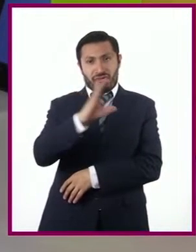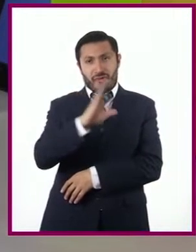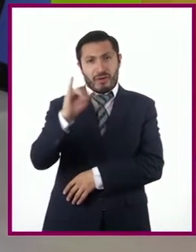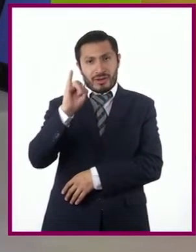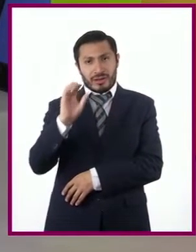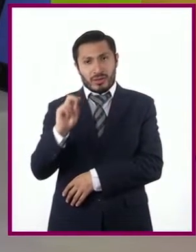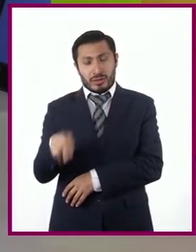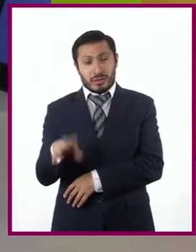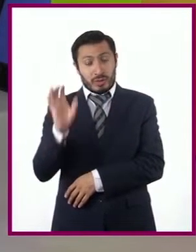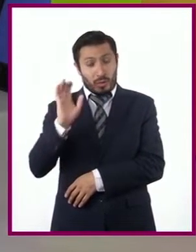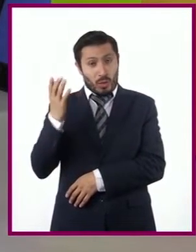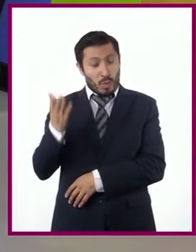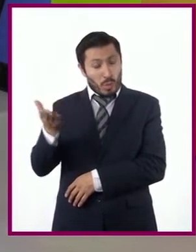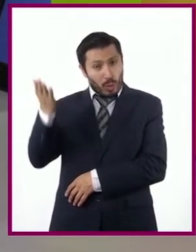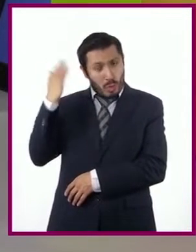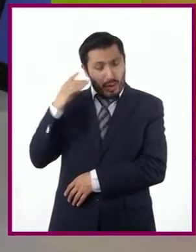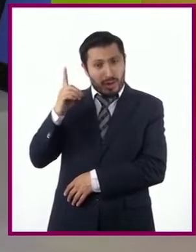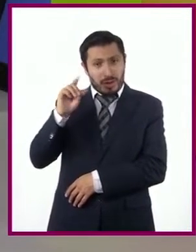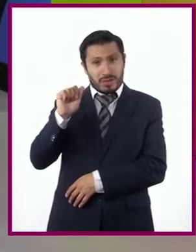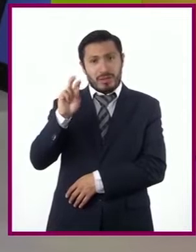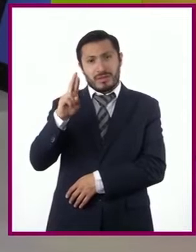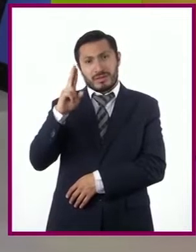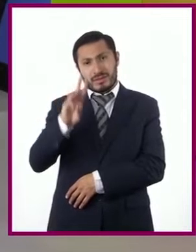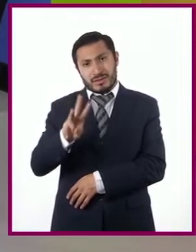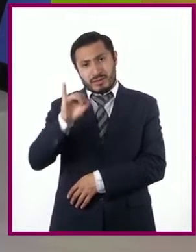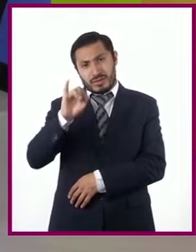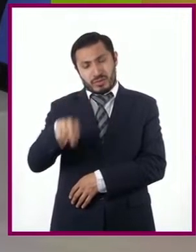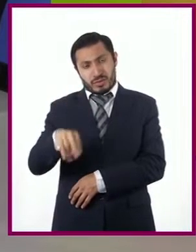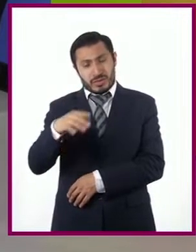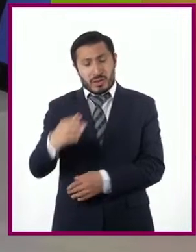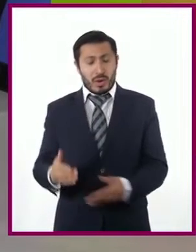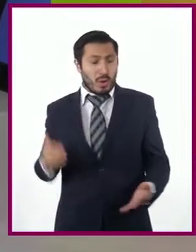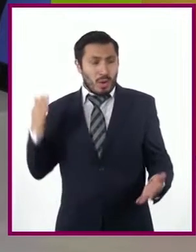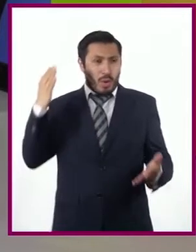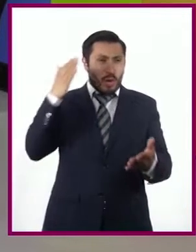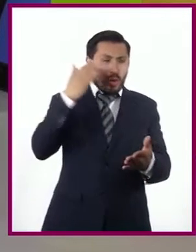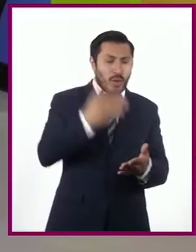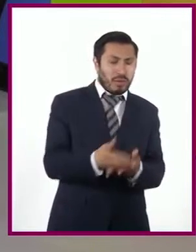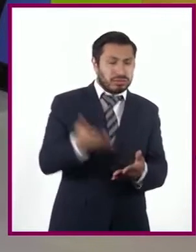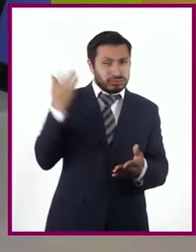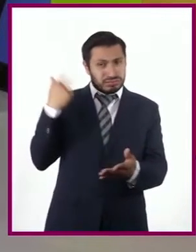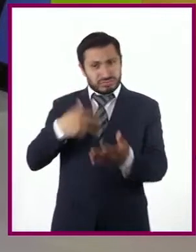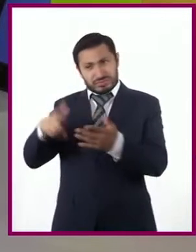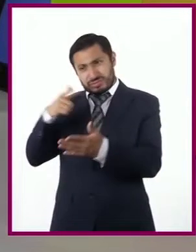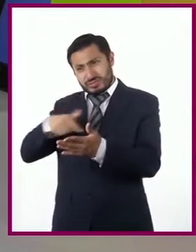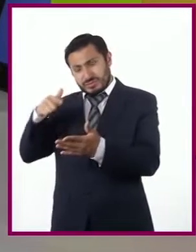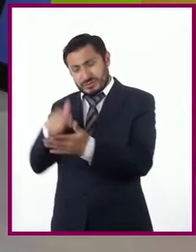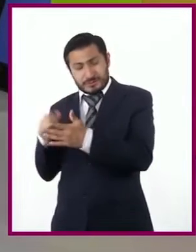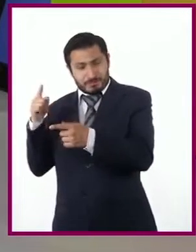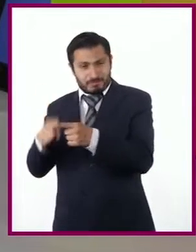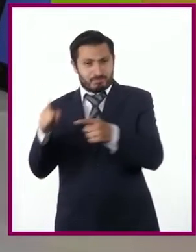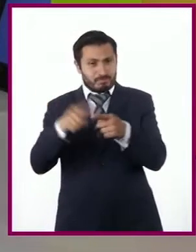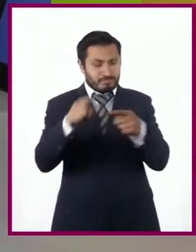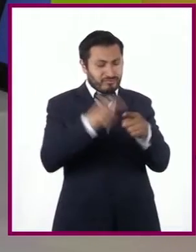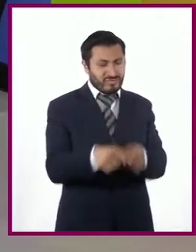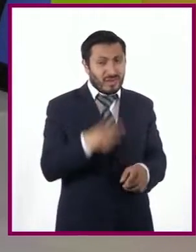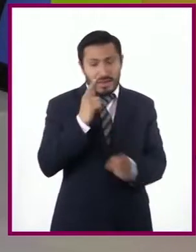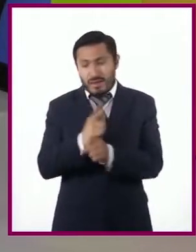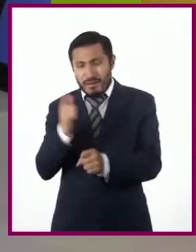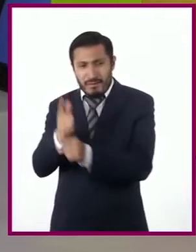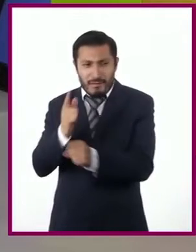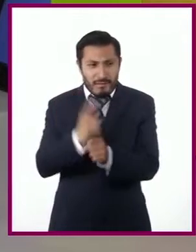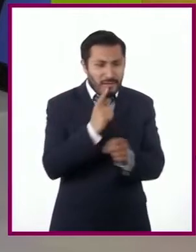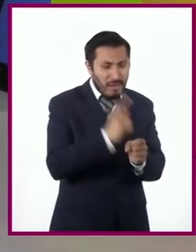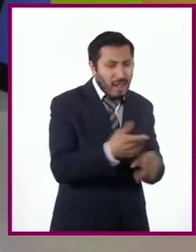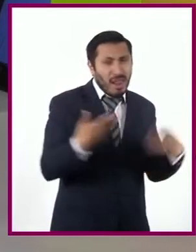Cuando Darwin viajó a todos estos lugares que vieron en programas anteriores, fue descubriendo fósiles de seres que